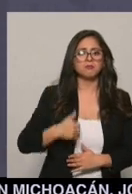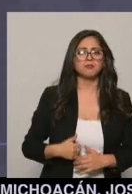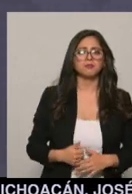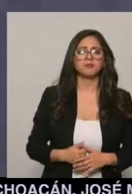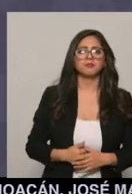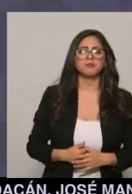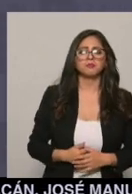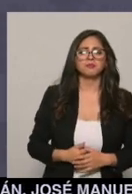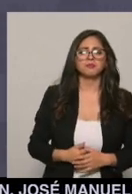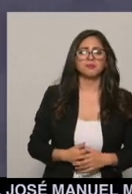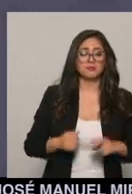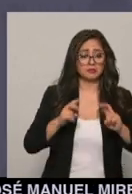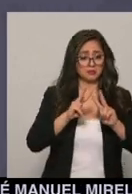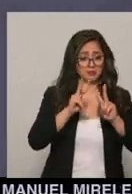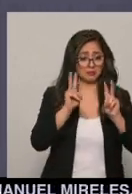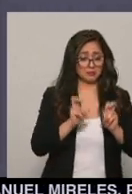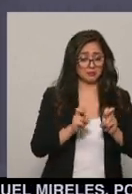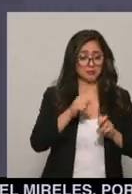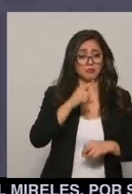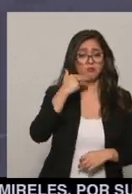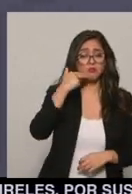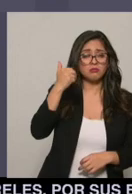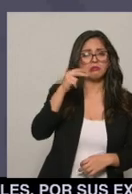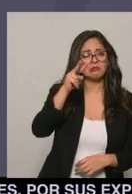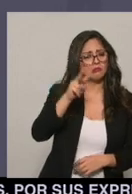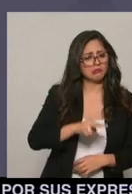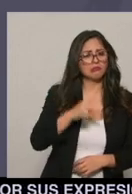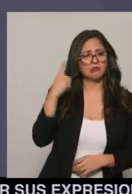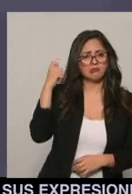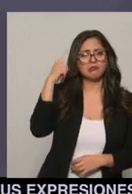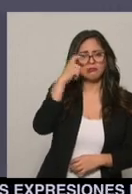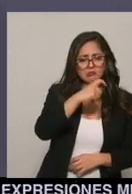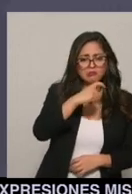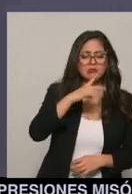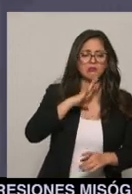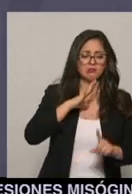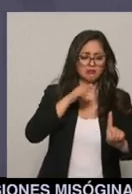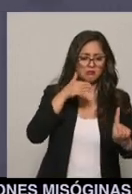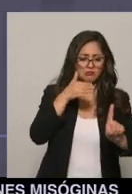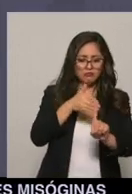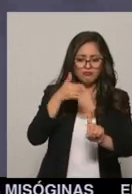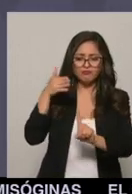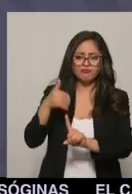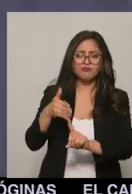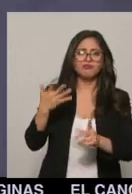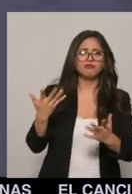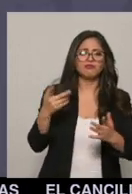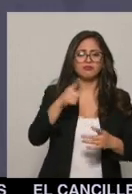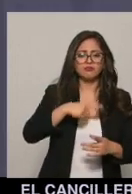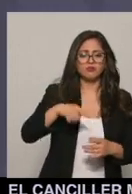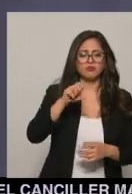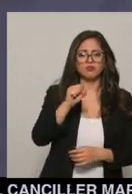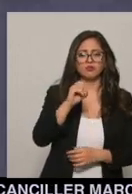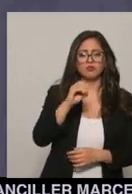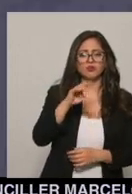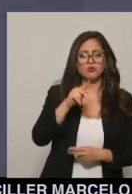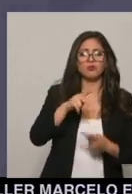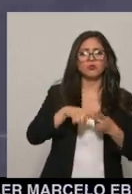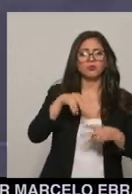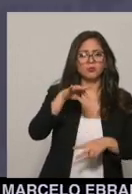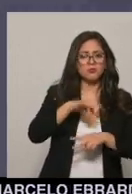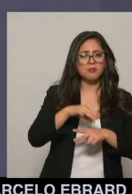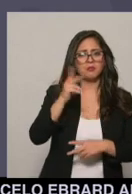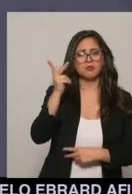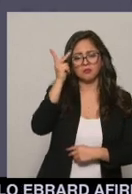Hablar del tema del suicidio es un poco difícil, pues, porque tenemos muchos ángulos. Un ángulo sociológico, médico, psiquiátrico,